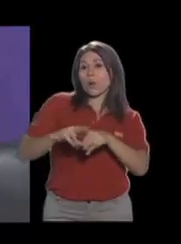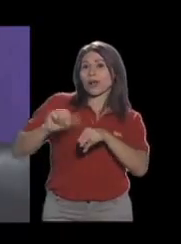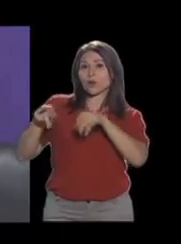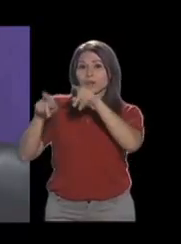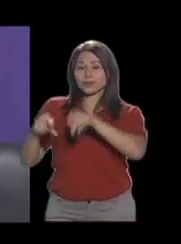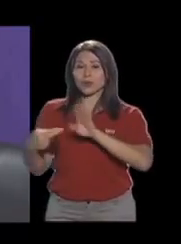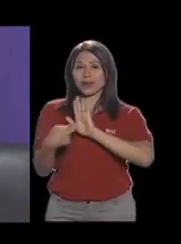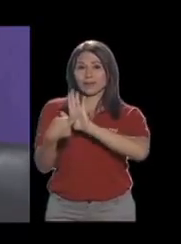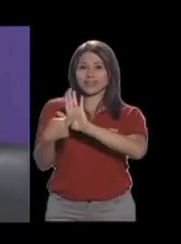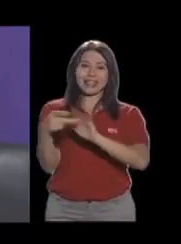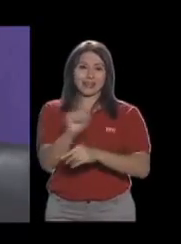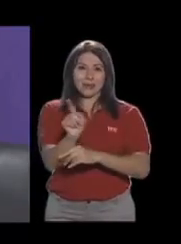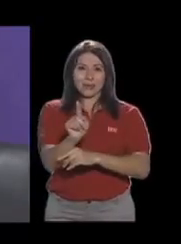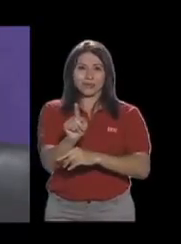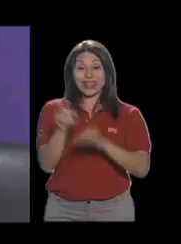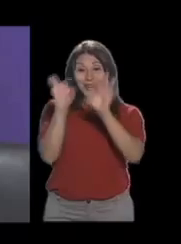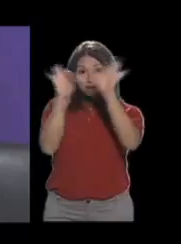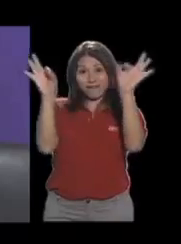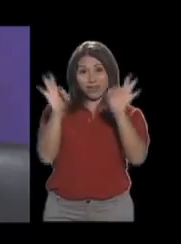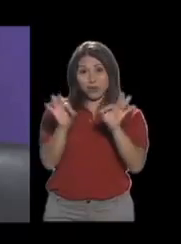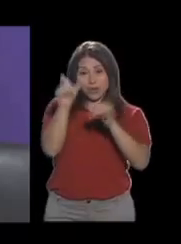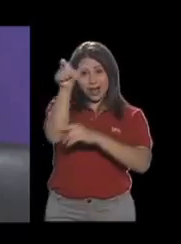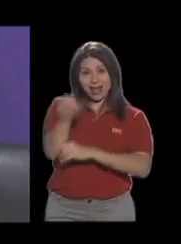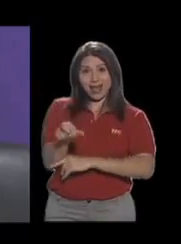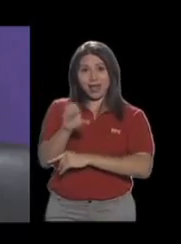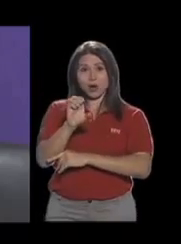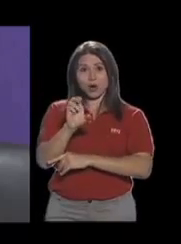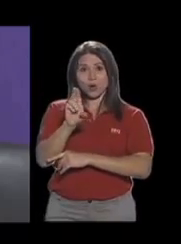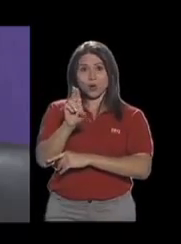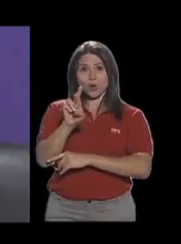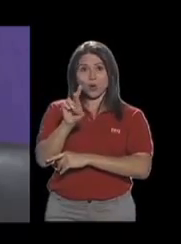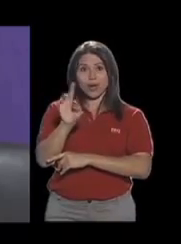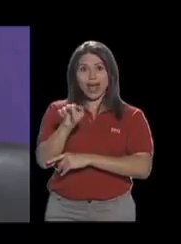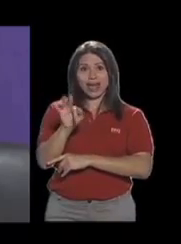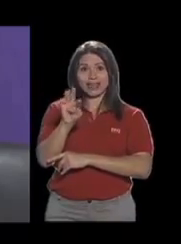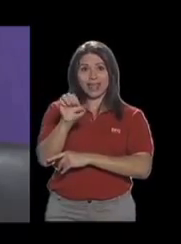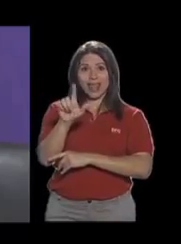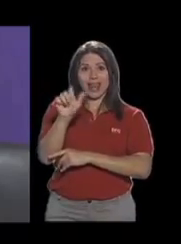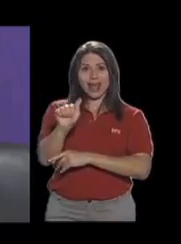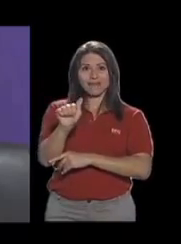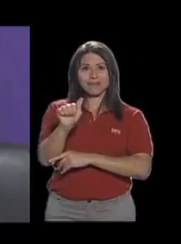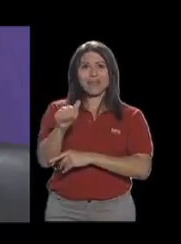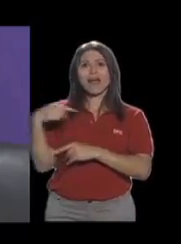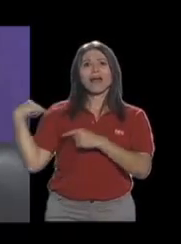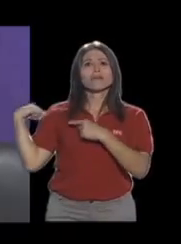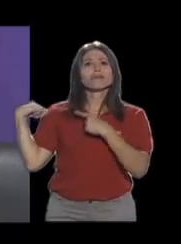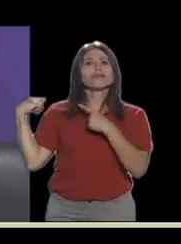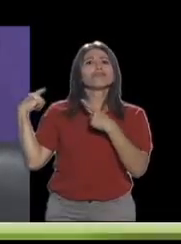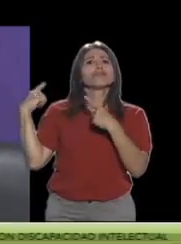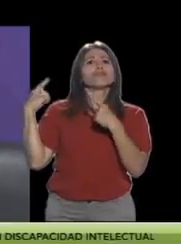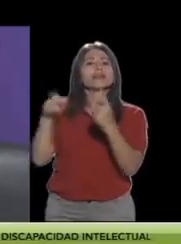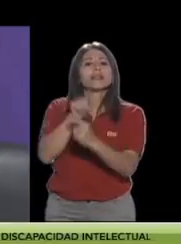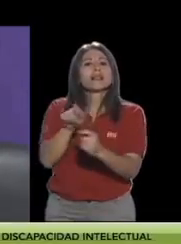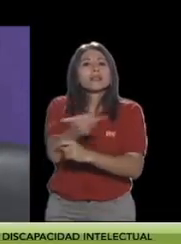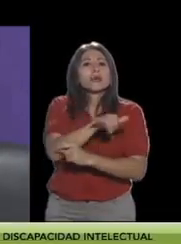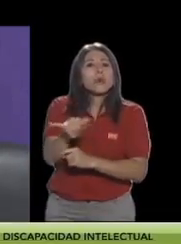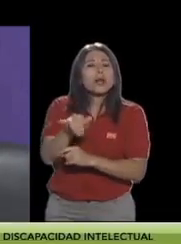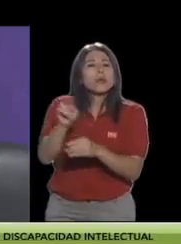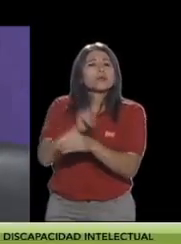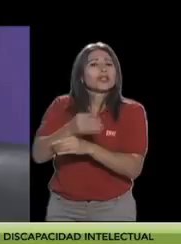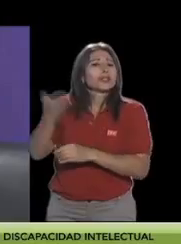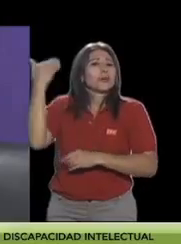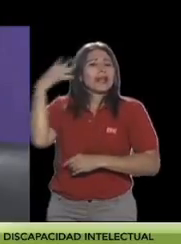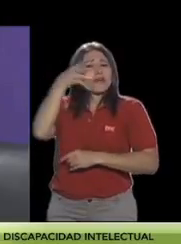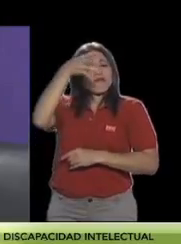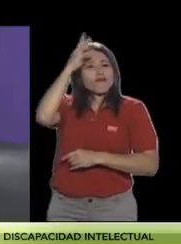la figura de la curatela es una figura que viene exactamente igual a como se utilizó en Roma, donde en Roma los derechos humanos pues no predominaban,